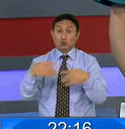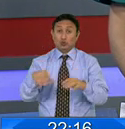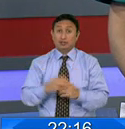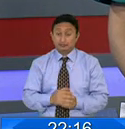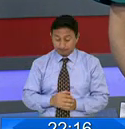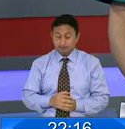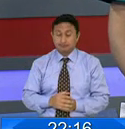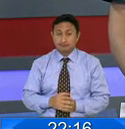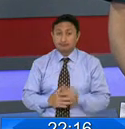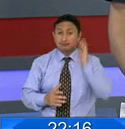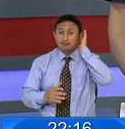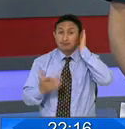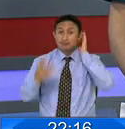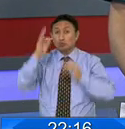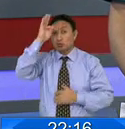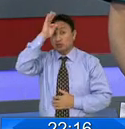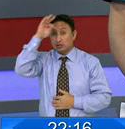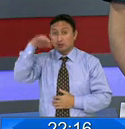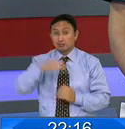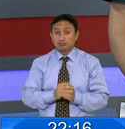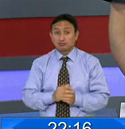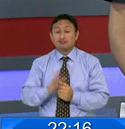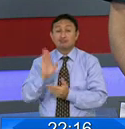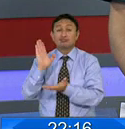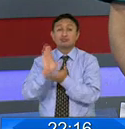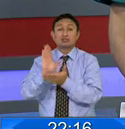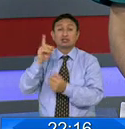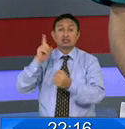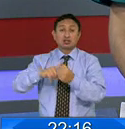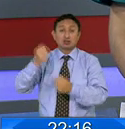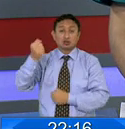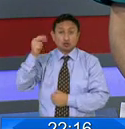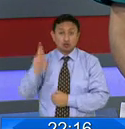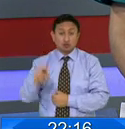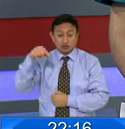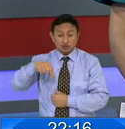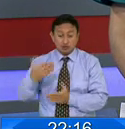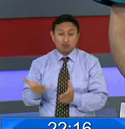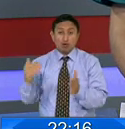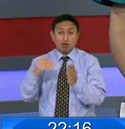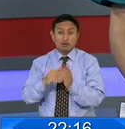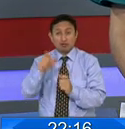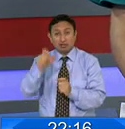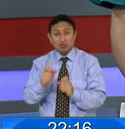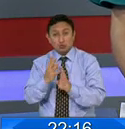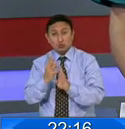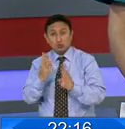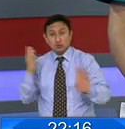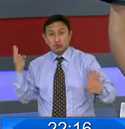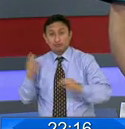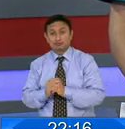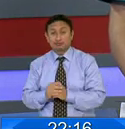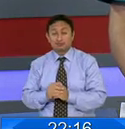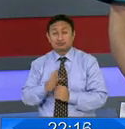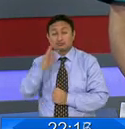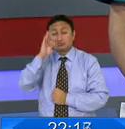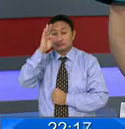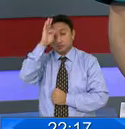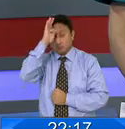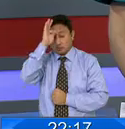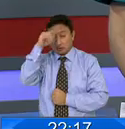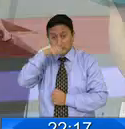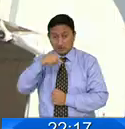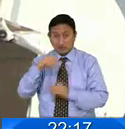crecimiento. En casas de salud como el IES Quito Sur, retornó la lista de espera para una cama en hospitalización.